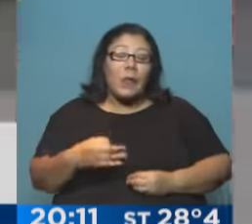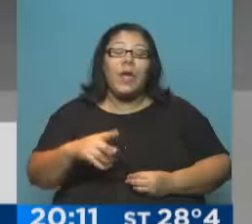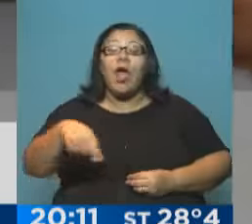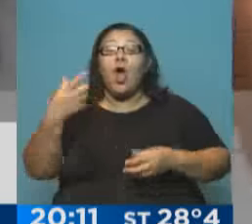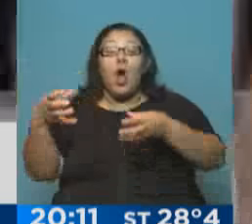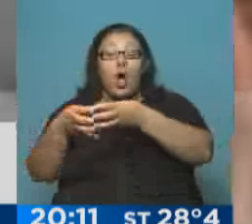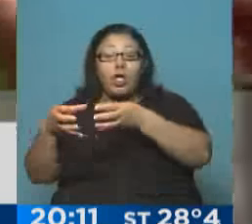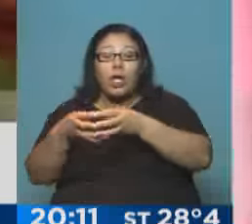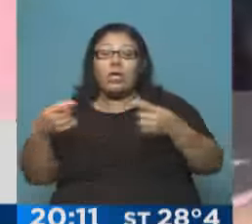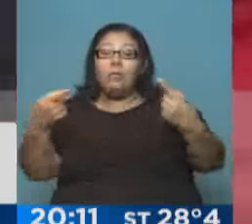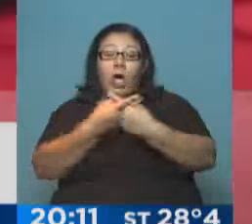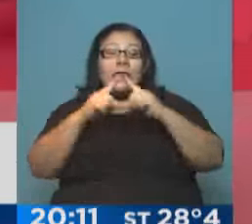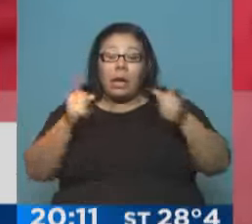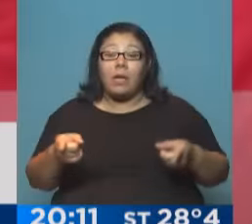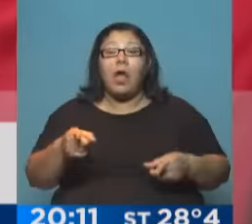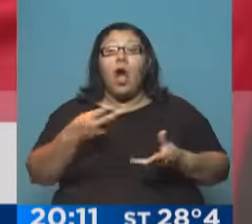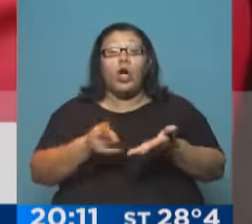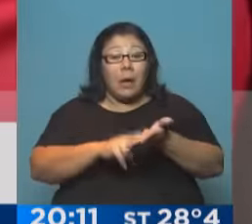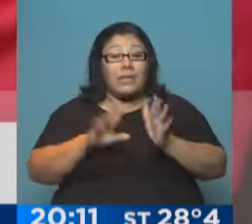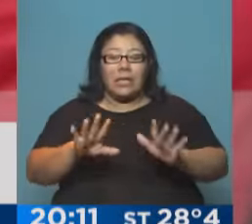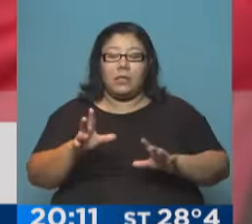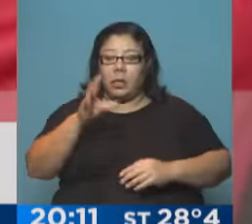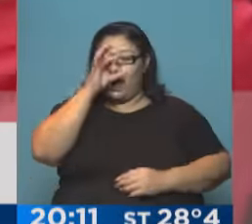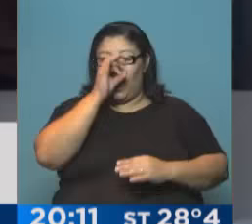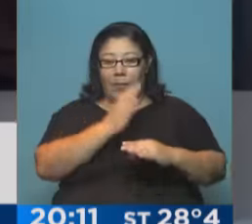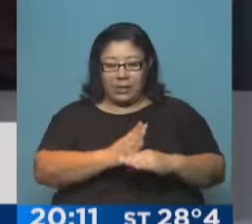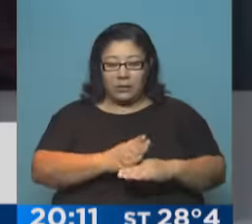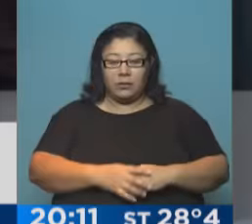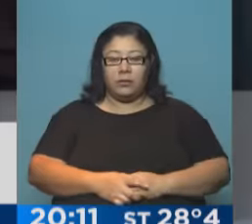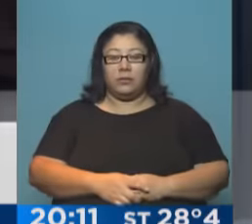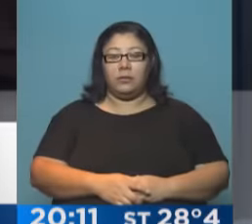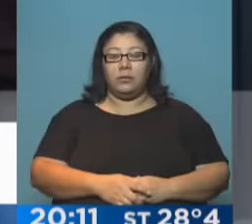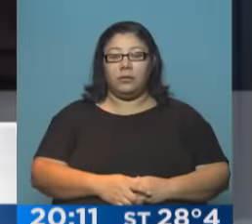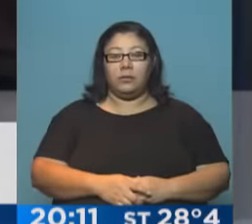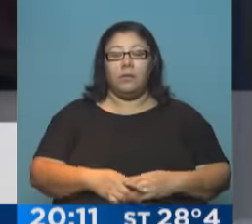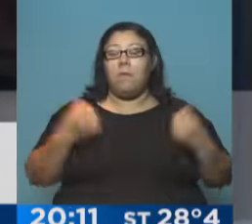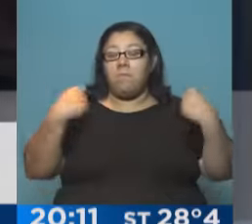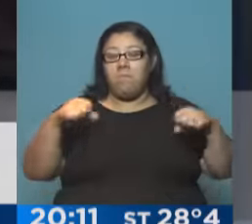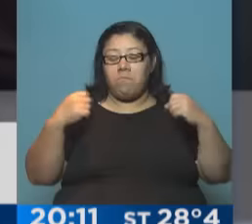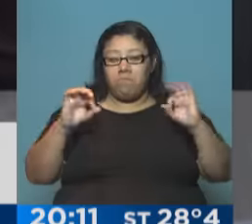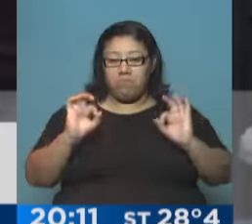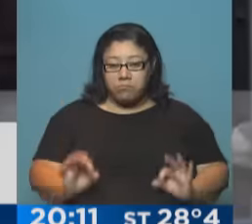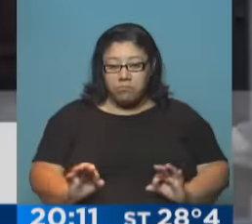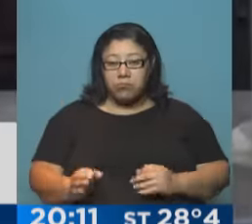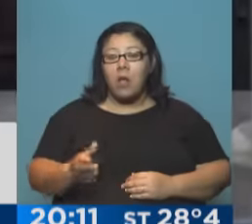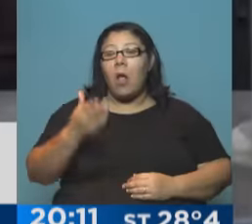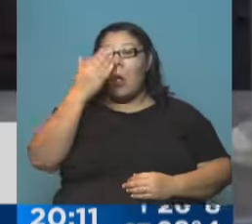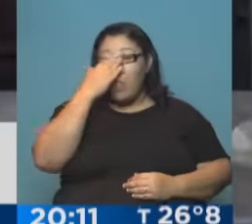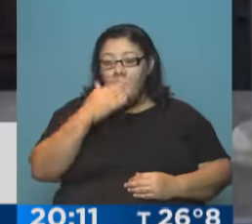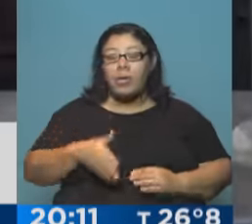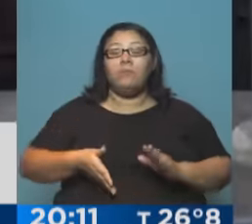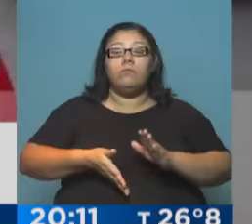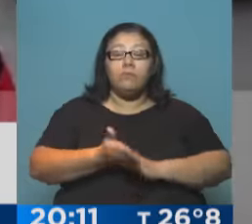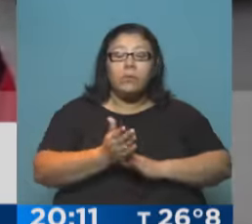que son cosas que no se van a volver a repetir. Hoy terminamos en un rato y salimos a estar un poco con ellos, que bueno, hacen